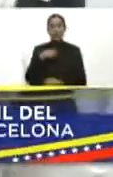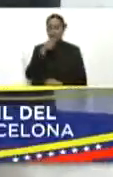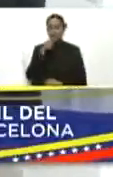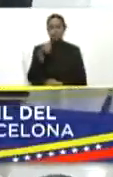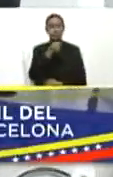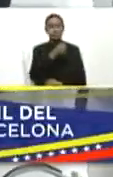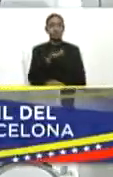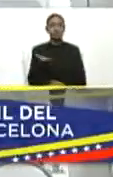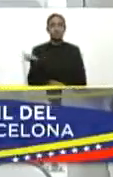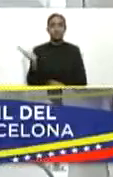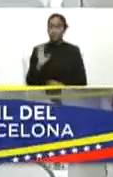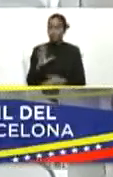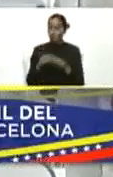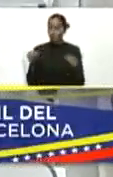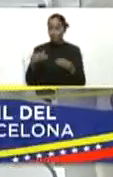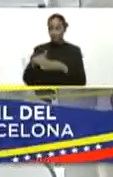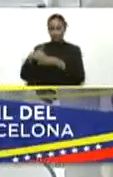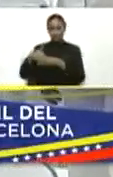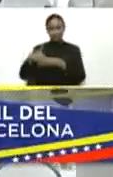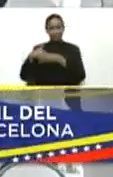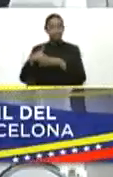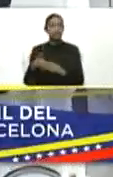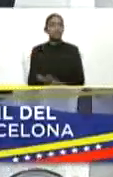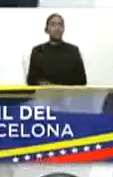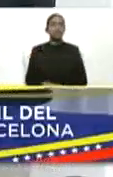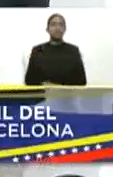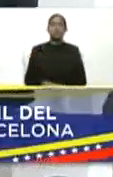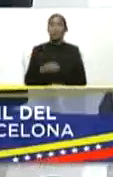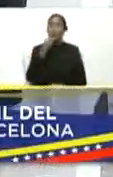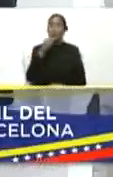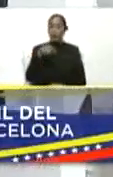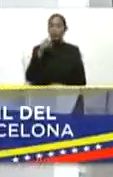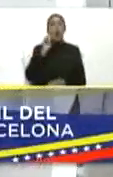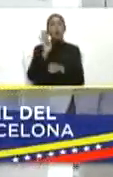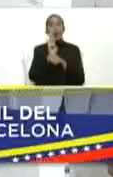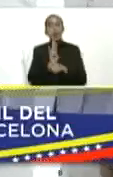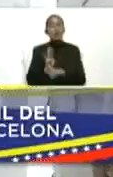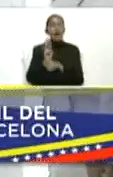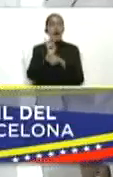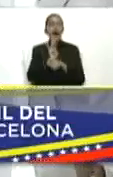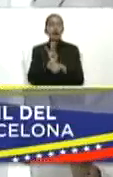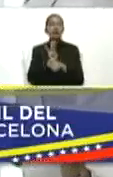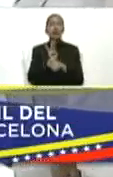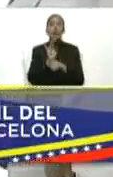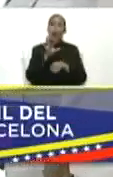¿Cómo está? ¿Ah? ¿Todo bien? Bueno, esta es la unidad de cuidados intermedios.